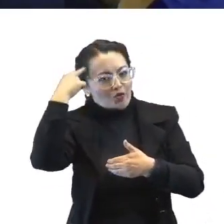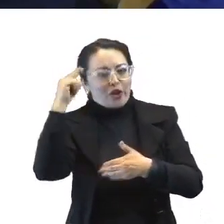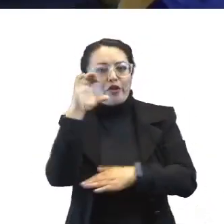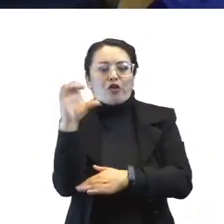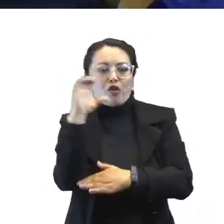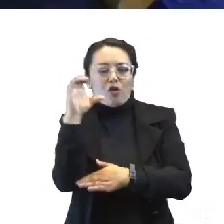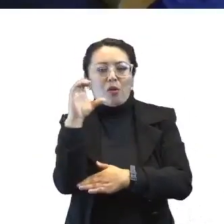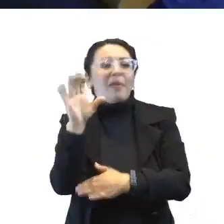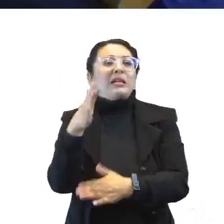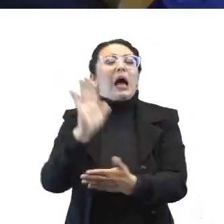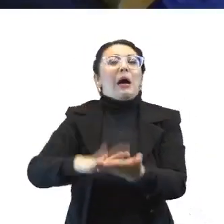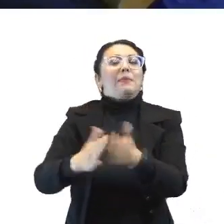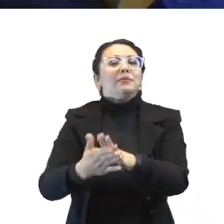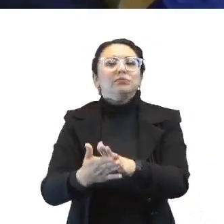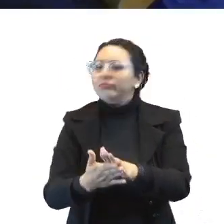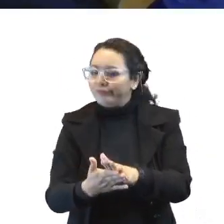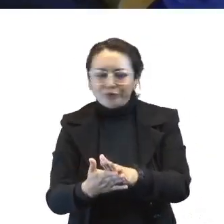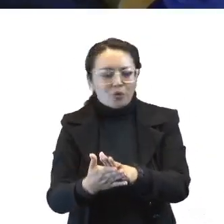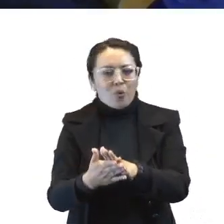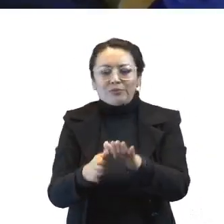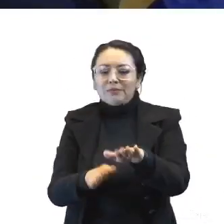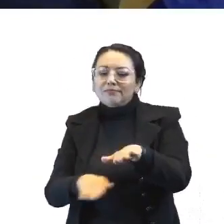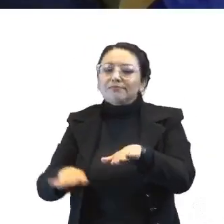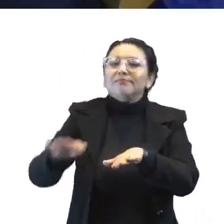colombiano, sino que es dar un paso adelante